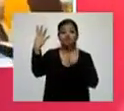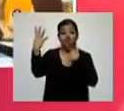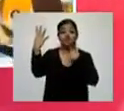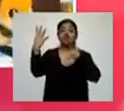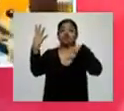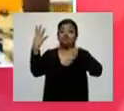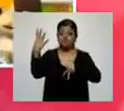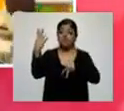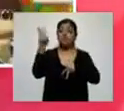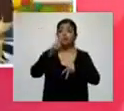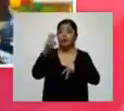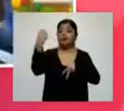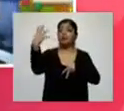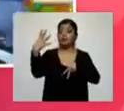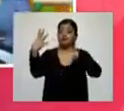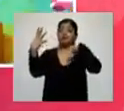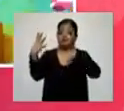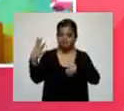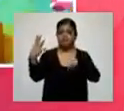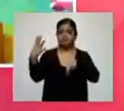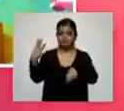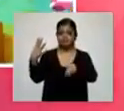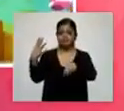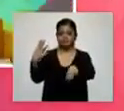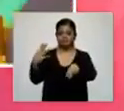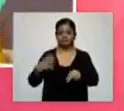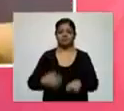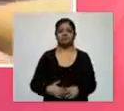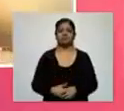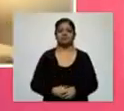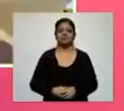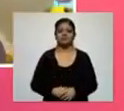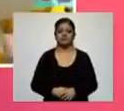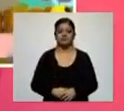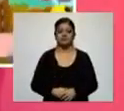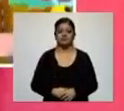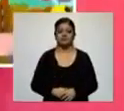verde, ia, ia, oh.